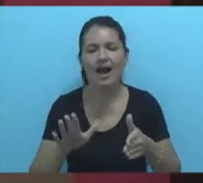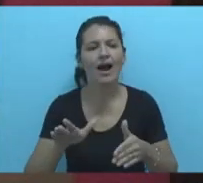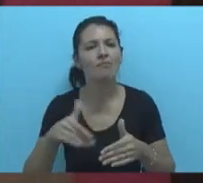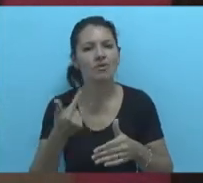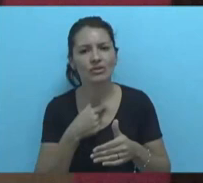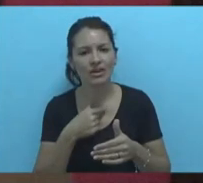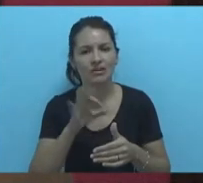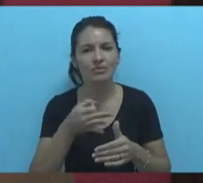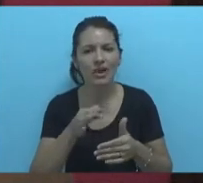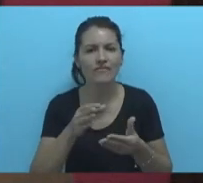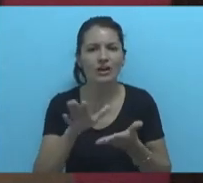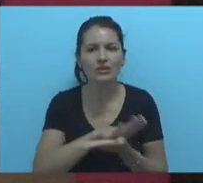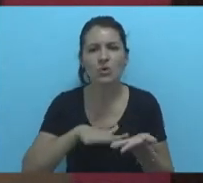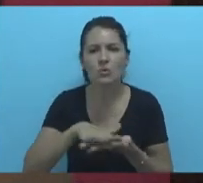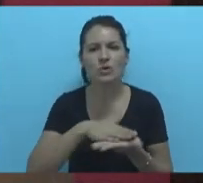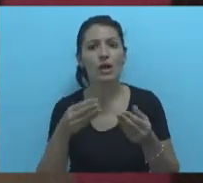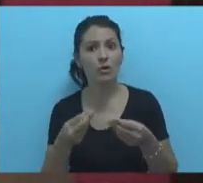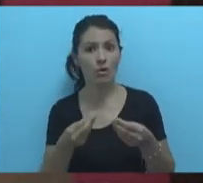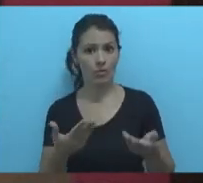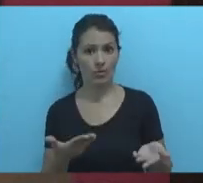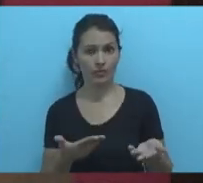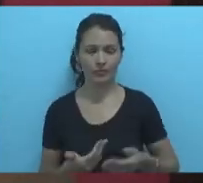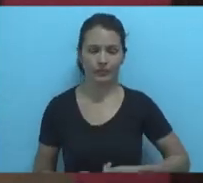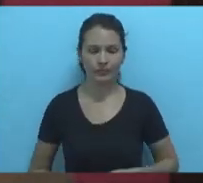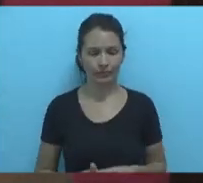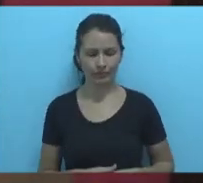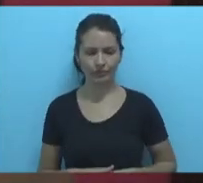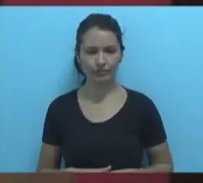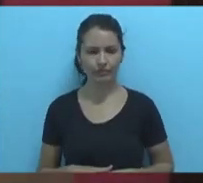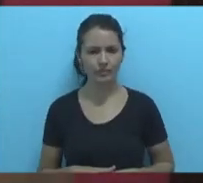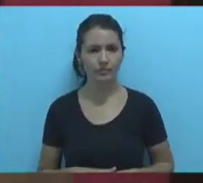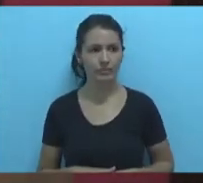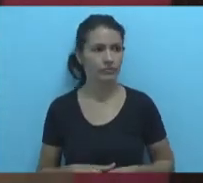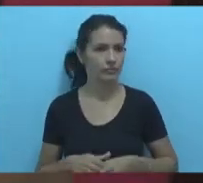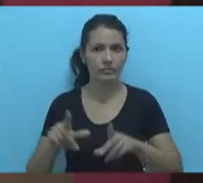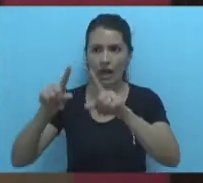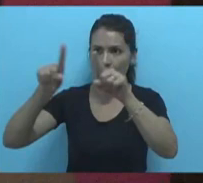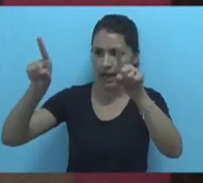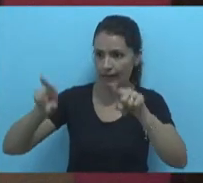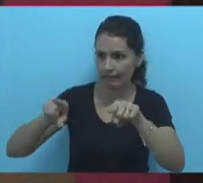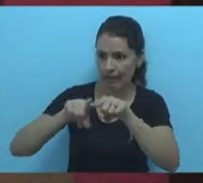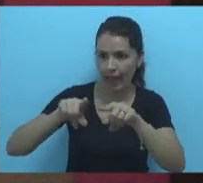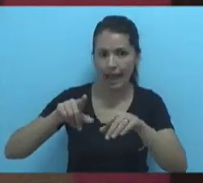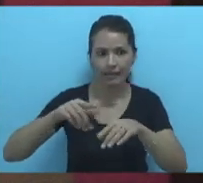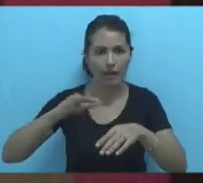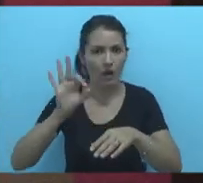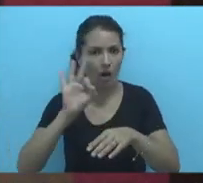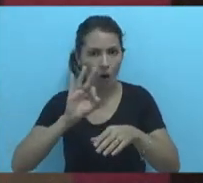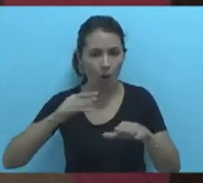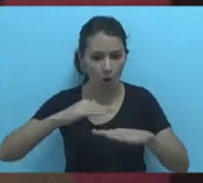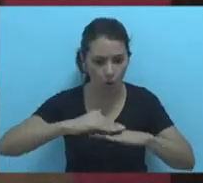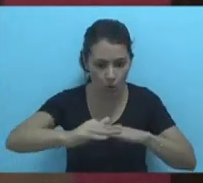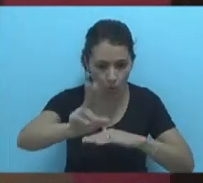para poder solucionar este tema. Estas señales son sumamente importantes porque no solamente regulan el tránsito,